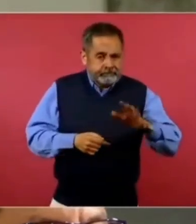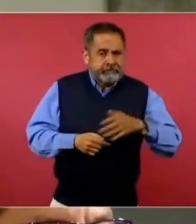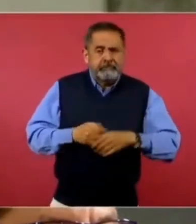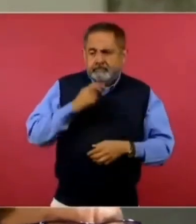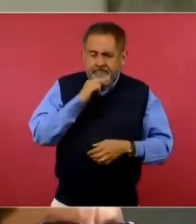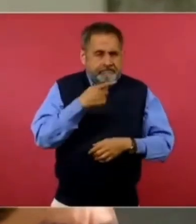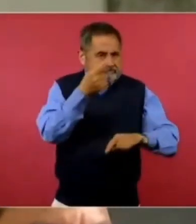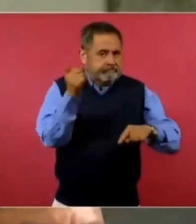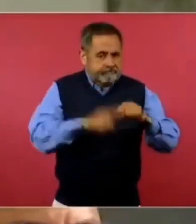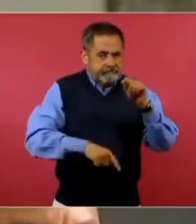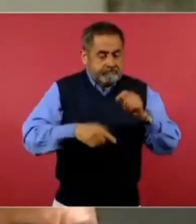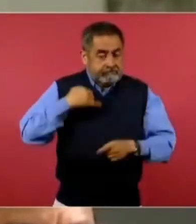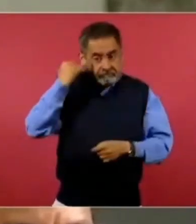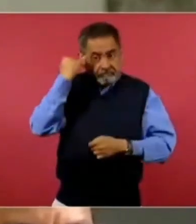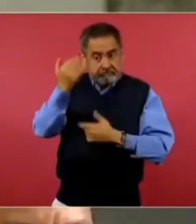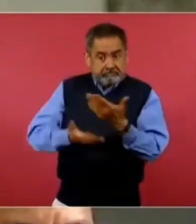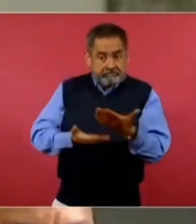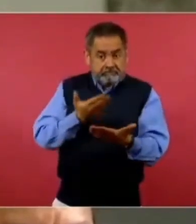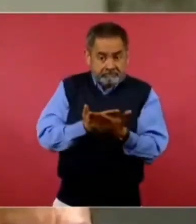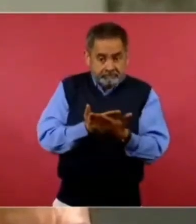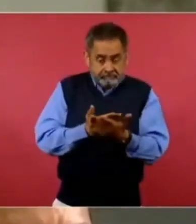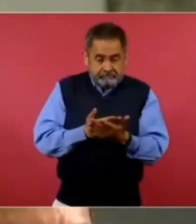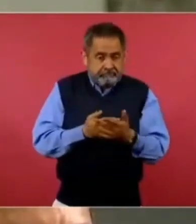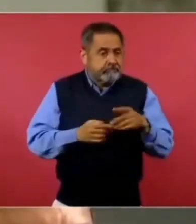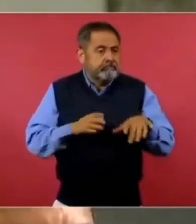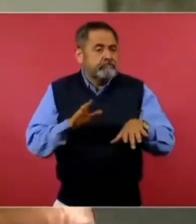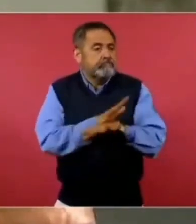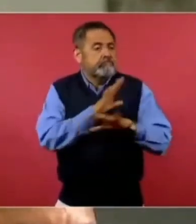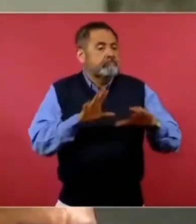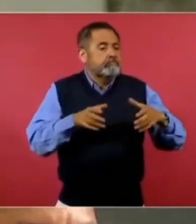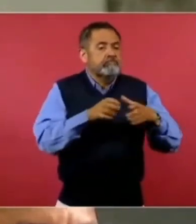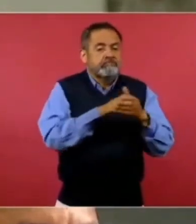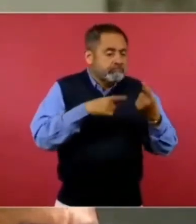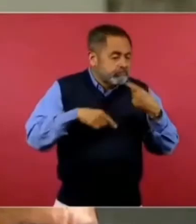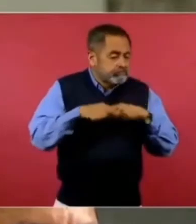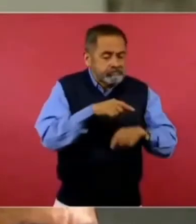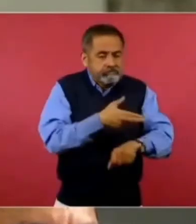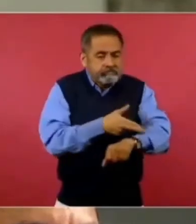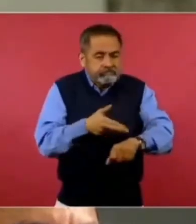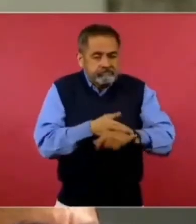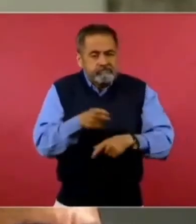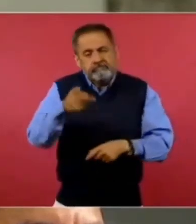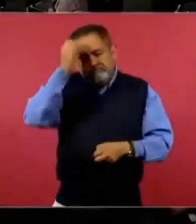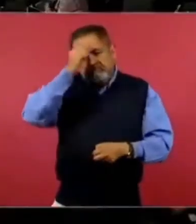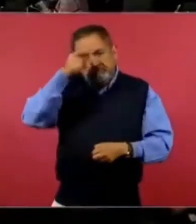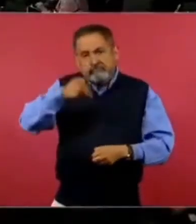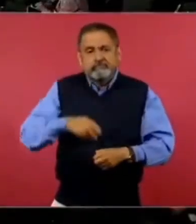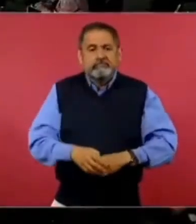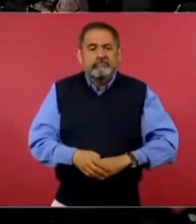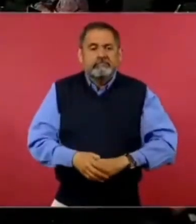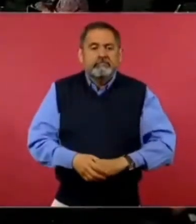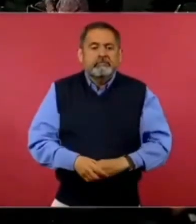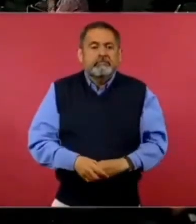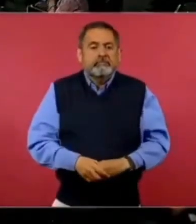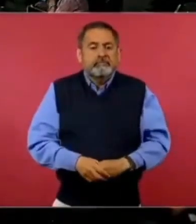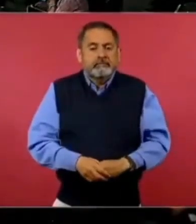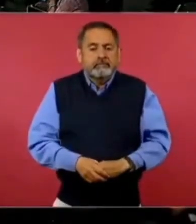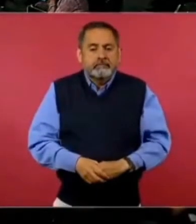ser radicalizar una reforma al Poder Judicial? ¿Qué opinión le merece?